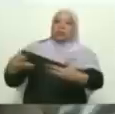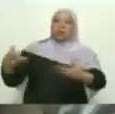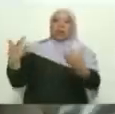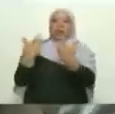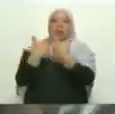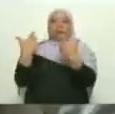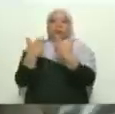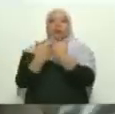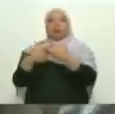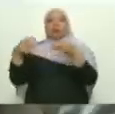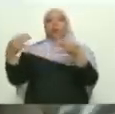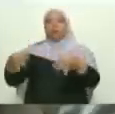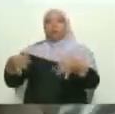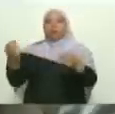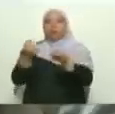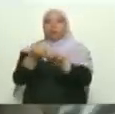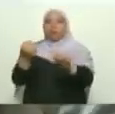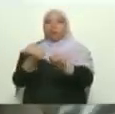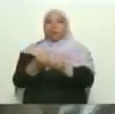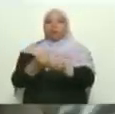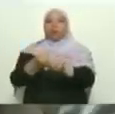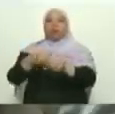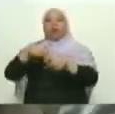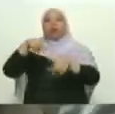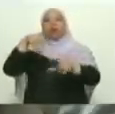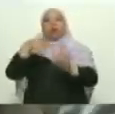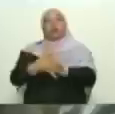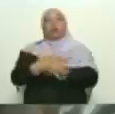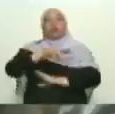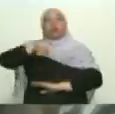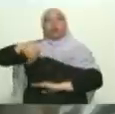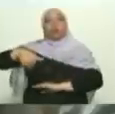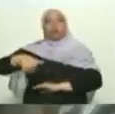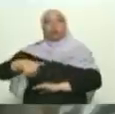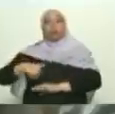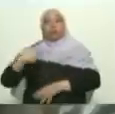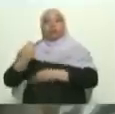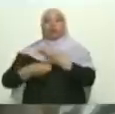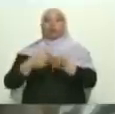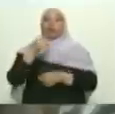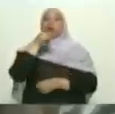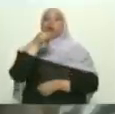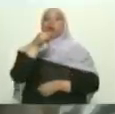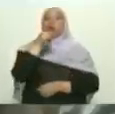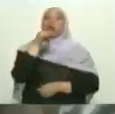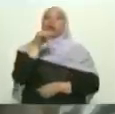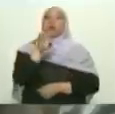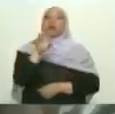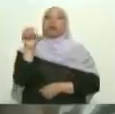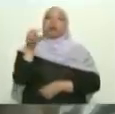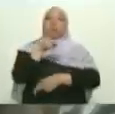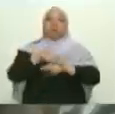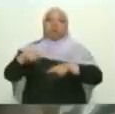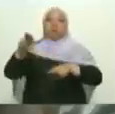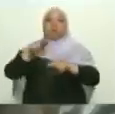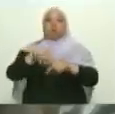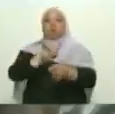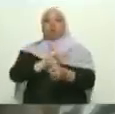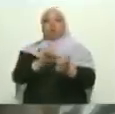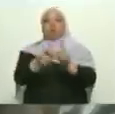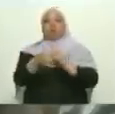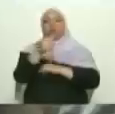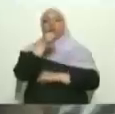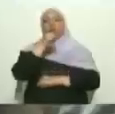le pudo importar que este país implosionara solo por el capricho infantil de traumas